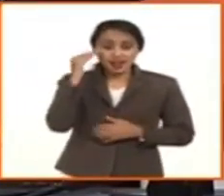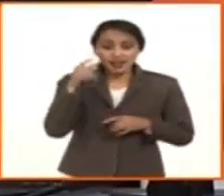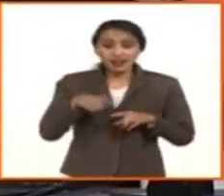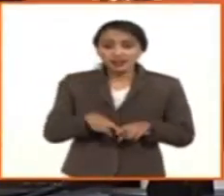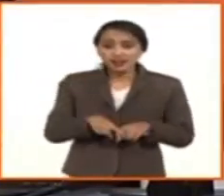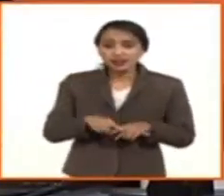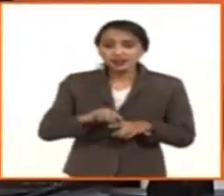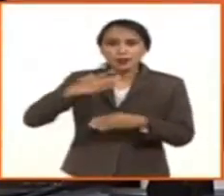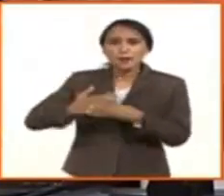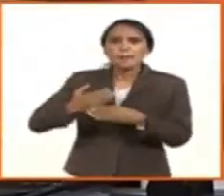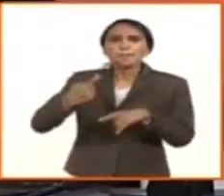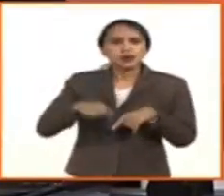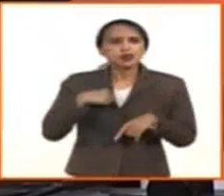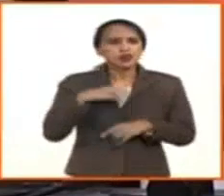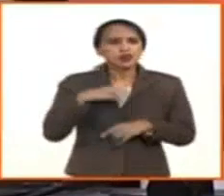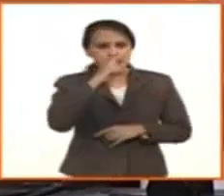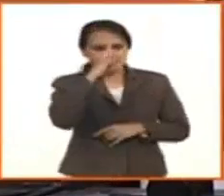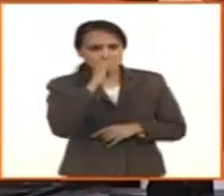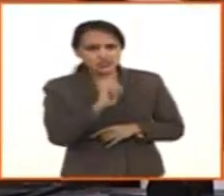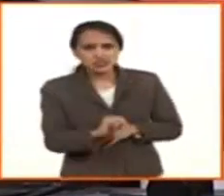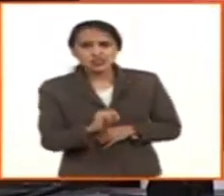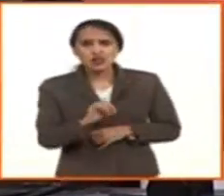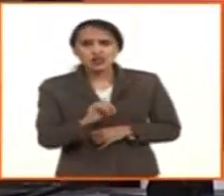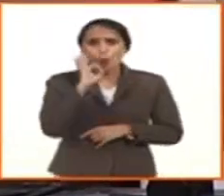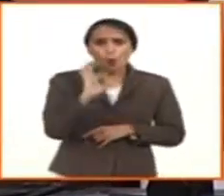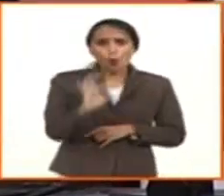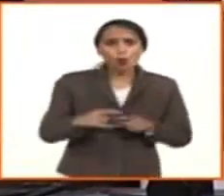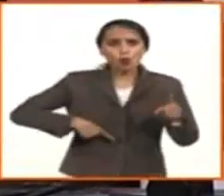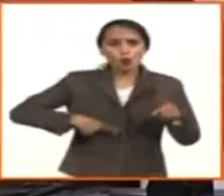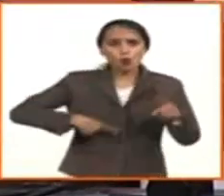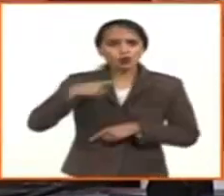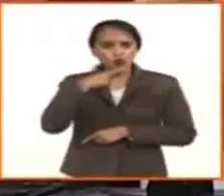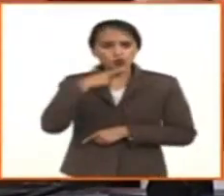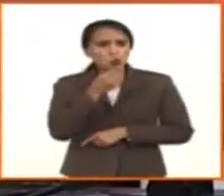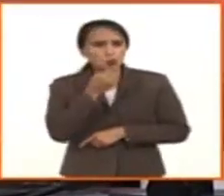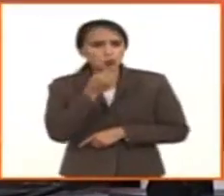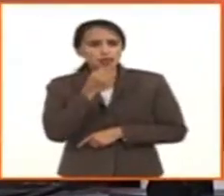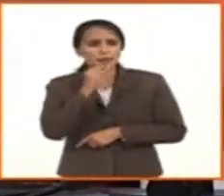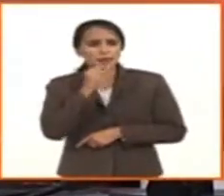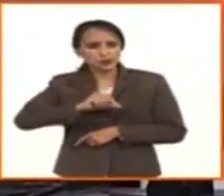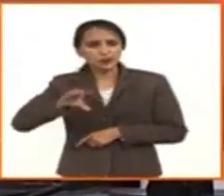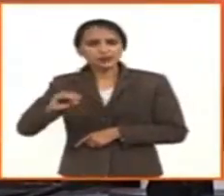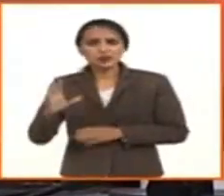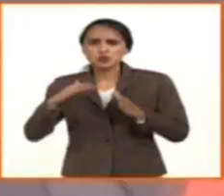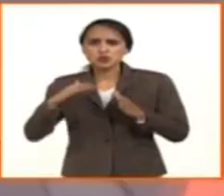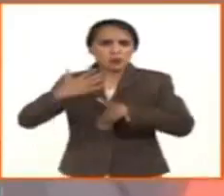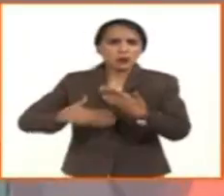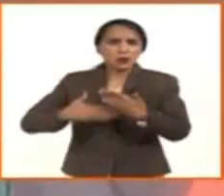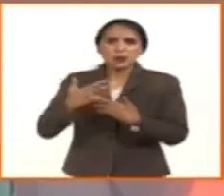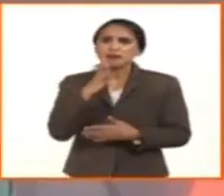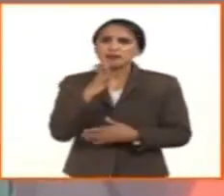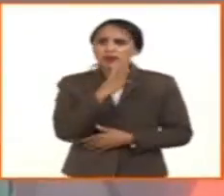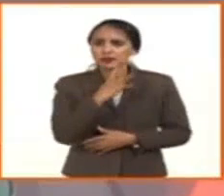los mensajes de odio contra los rusos que se apoyen están pues libre de problemas en facebook